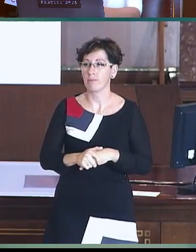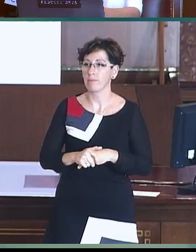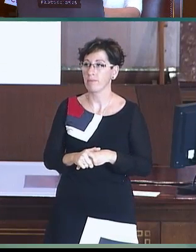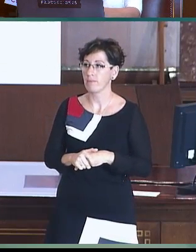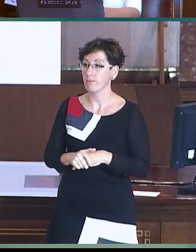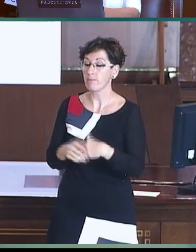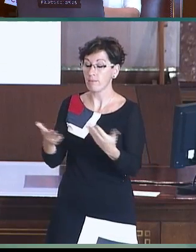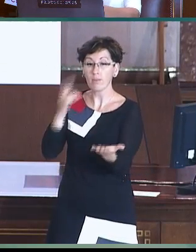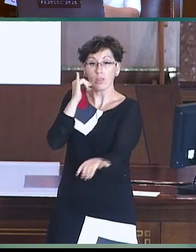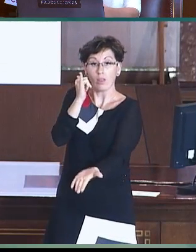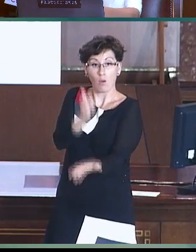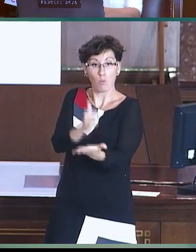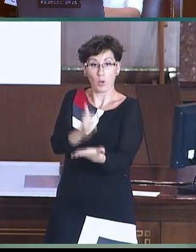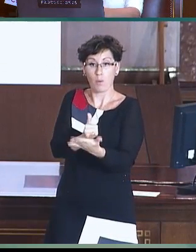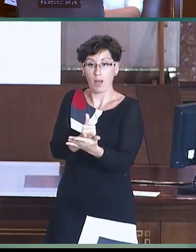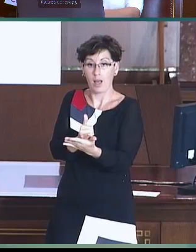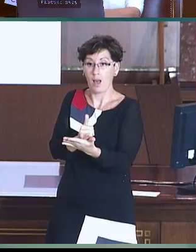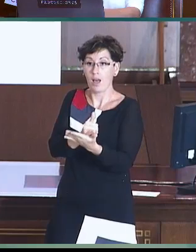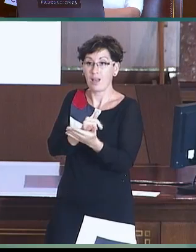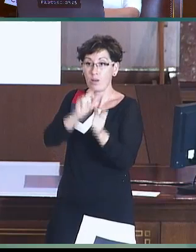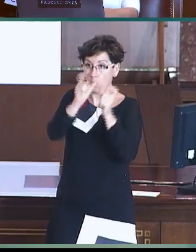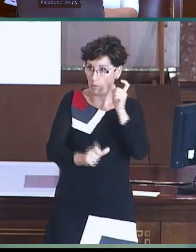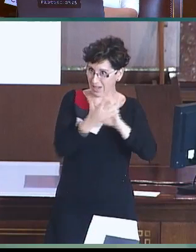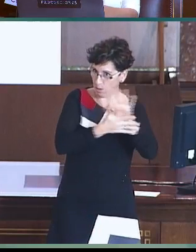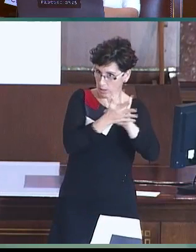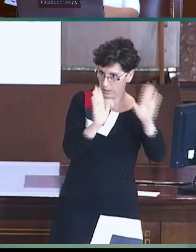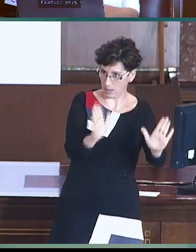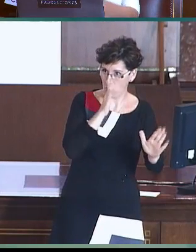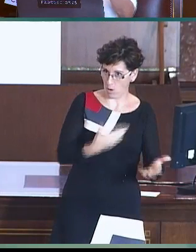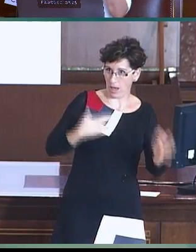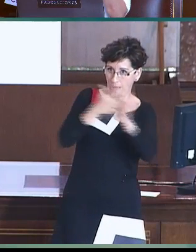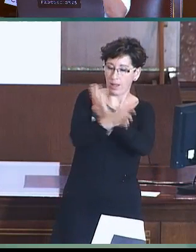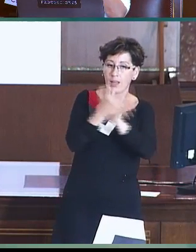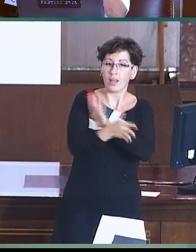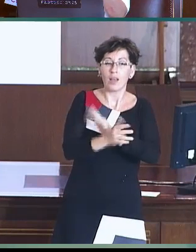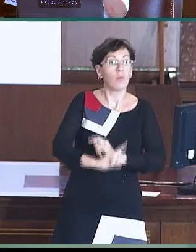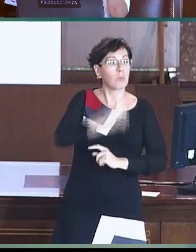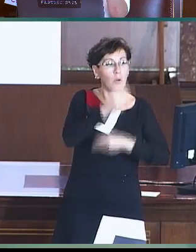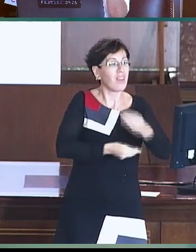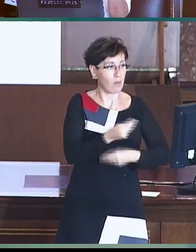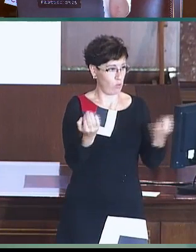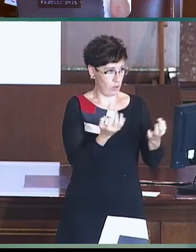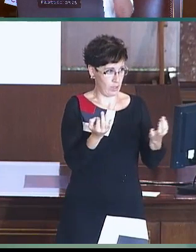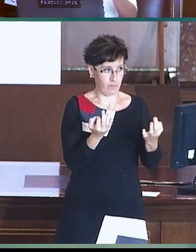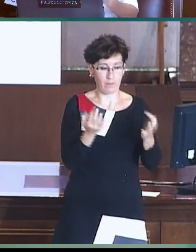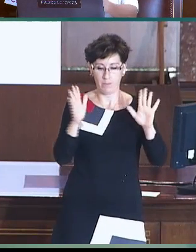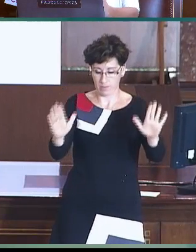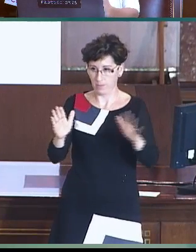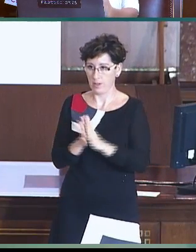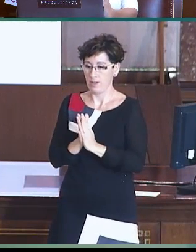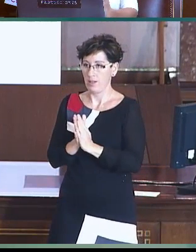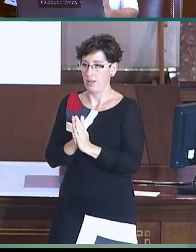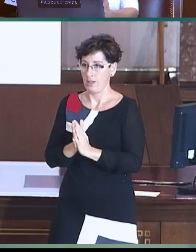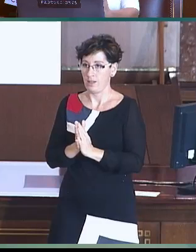La prueba de vocabulario, ya en lengua de signos, pues lo primero que hicimos fue intentar entender, que es lo que he intentado